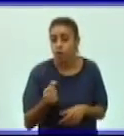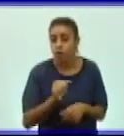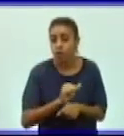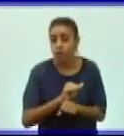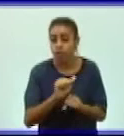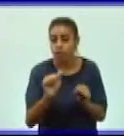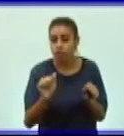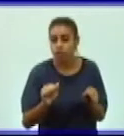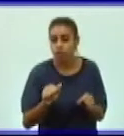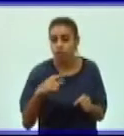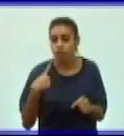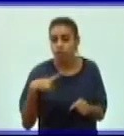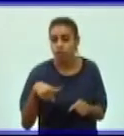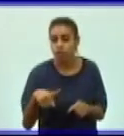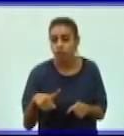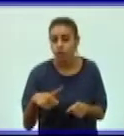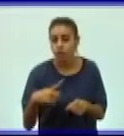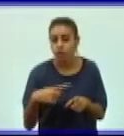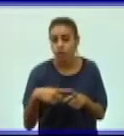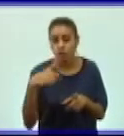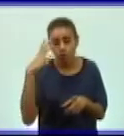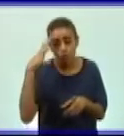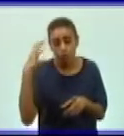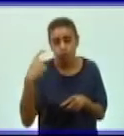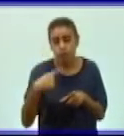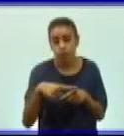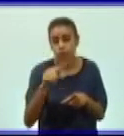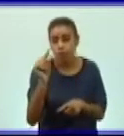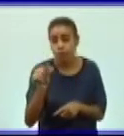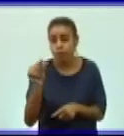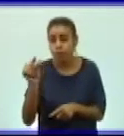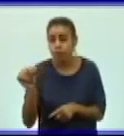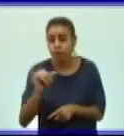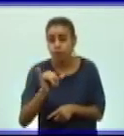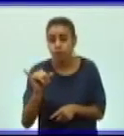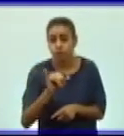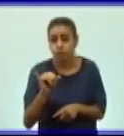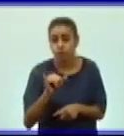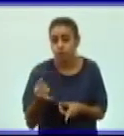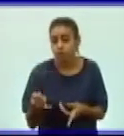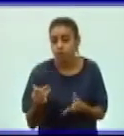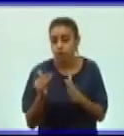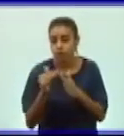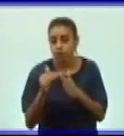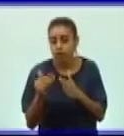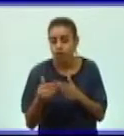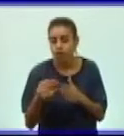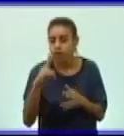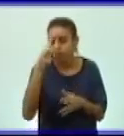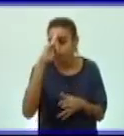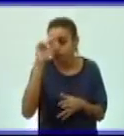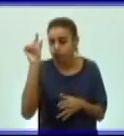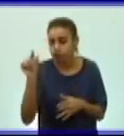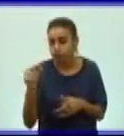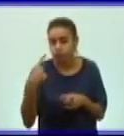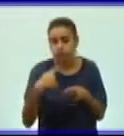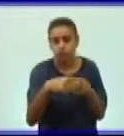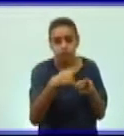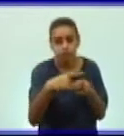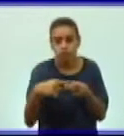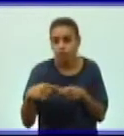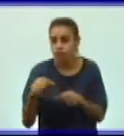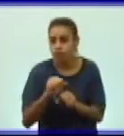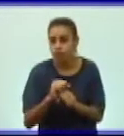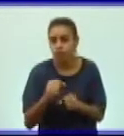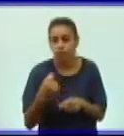y los servicios públicos por lo que estaba atravesando el país en esos momentos. Por tanto, en este sentido, les propongo que veamos lo